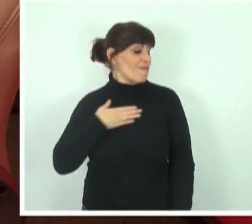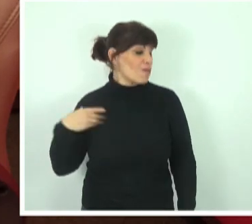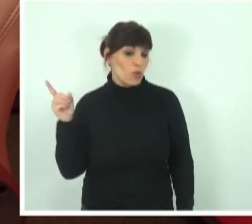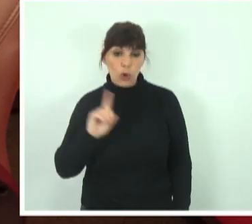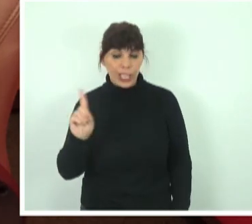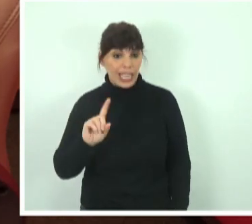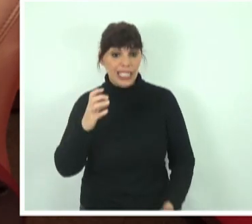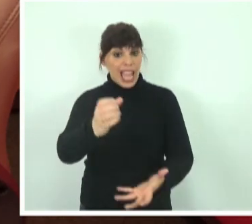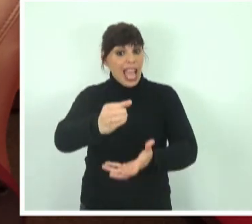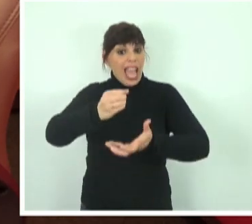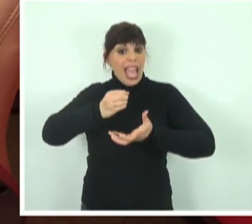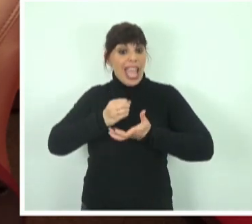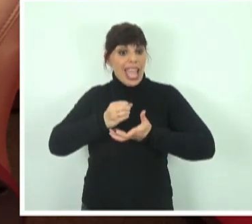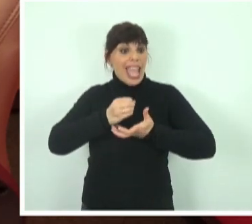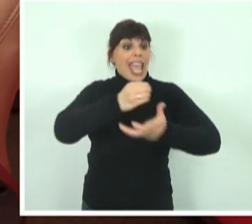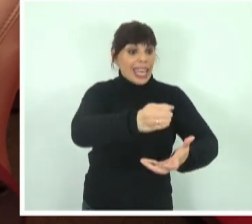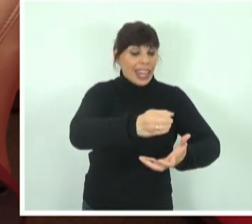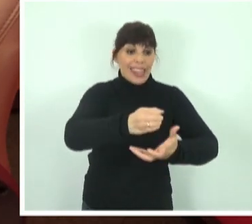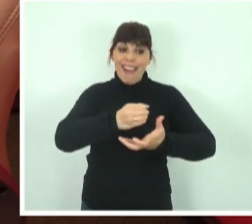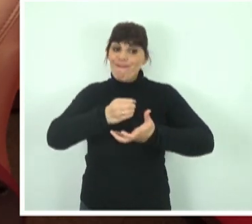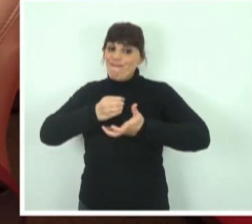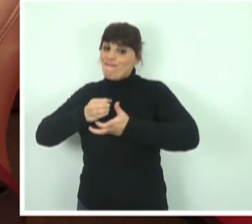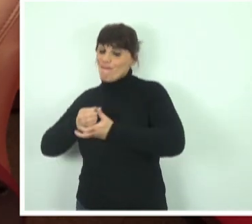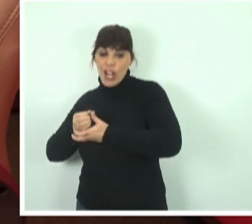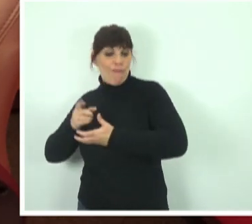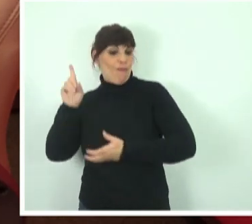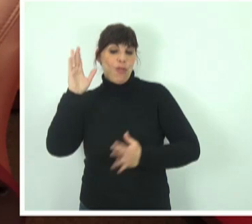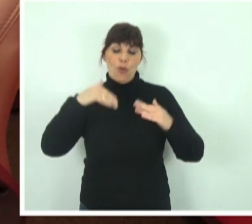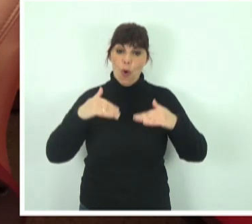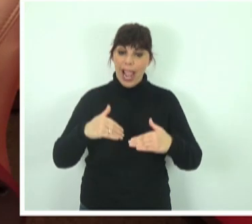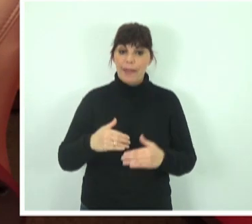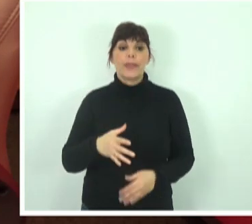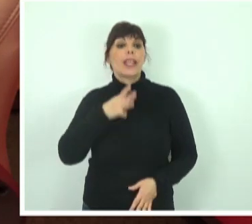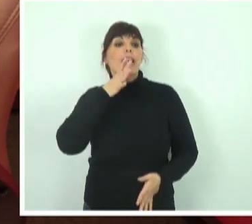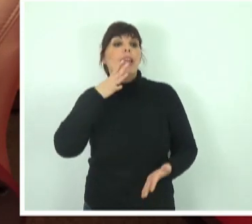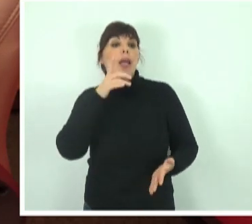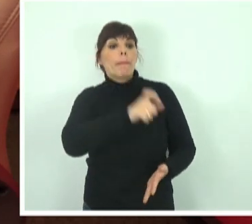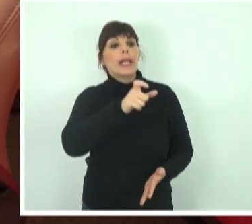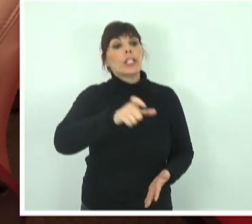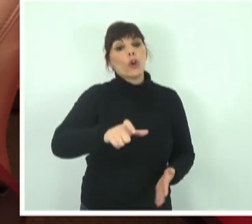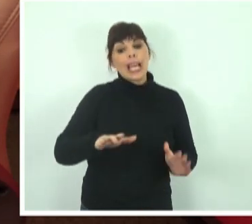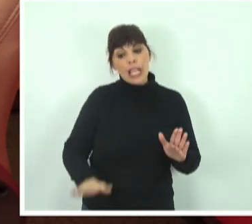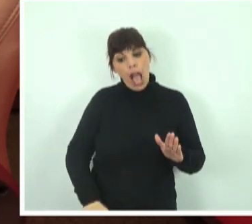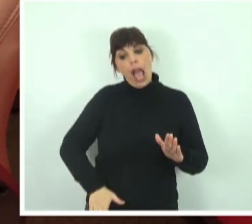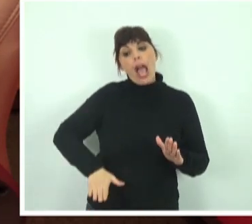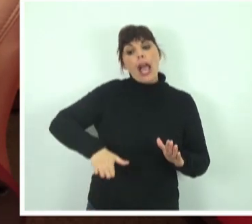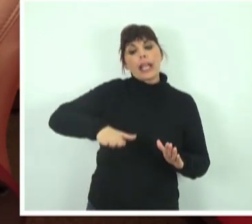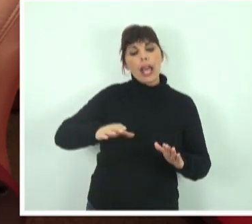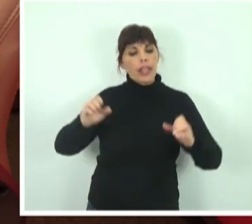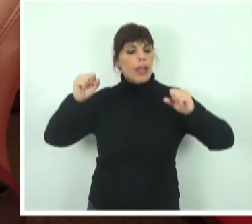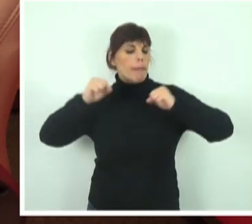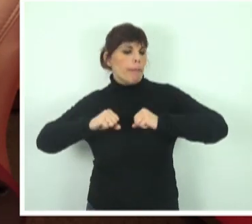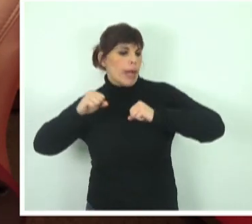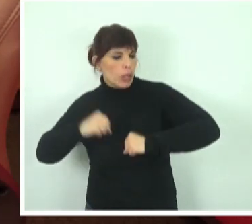cosa, que ciertas personas solo crecen, maduran, se desarrollan solo hasta